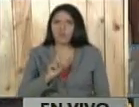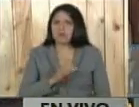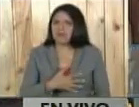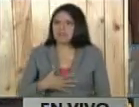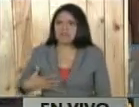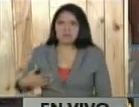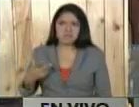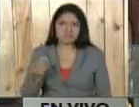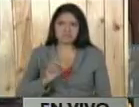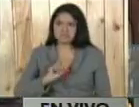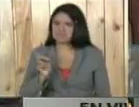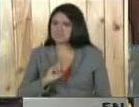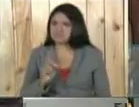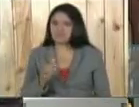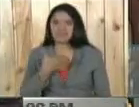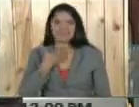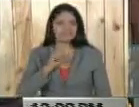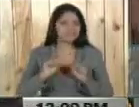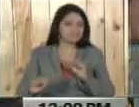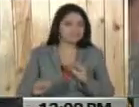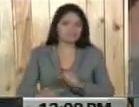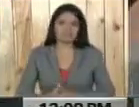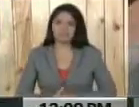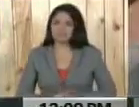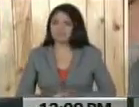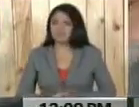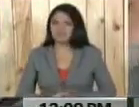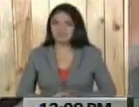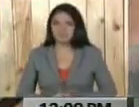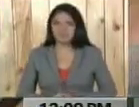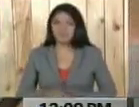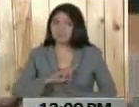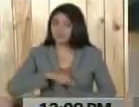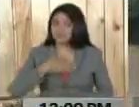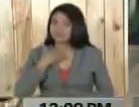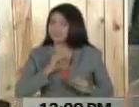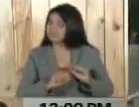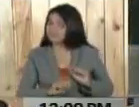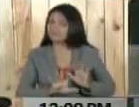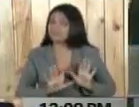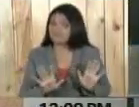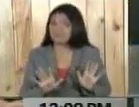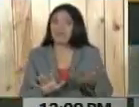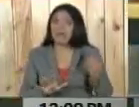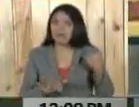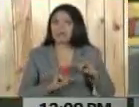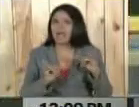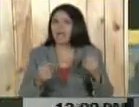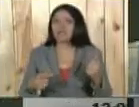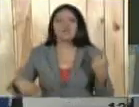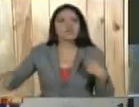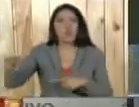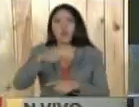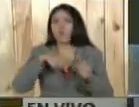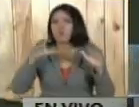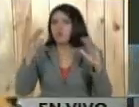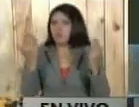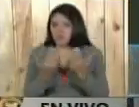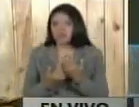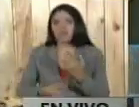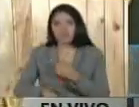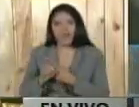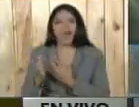quisimos y que rechazamos en todas sus partes. En su momento tuvimos el apoyo de toda la comunidad mundial, lo